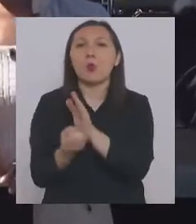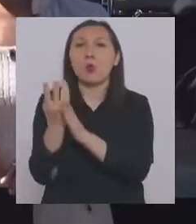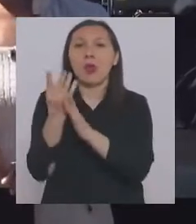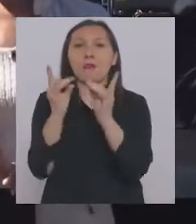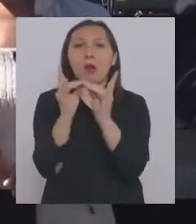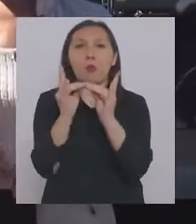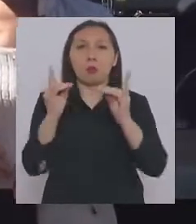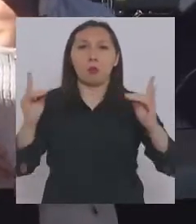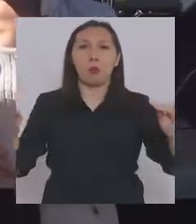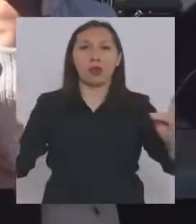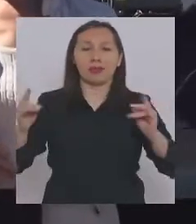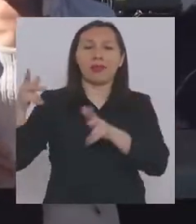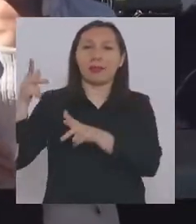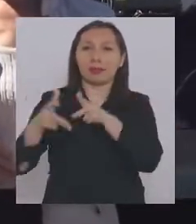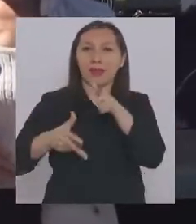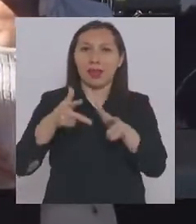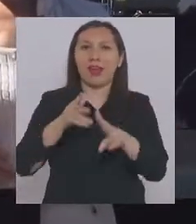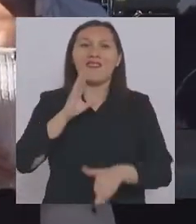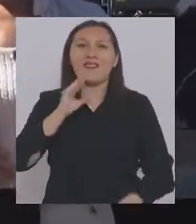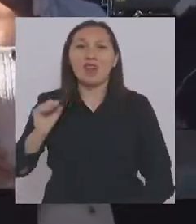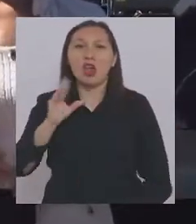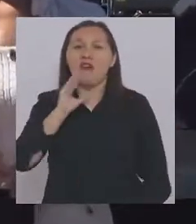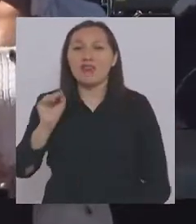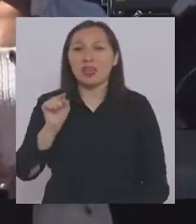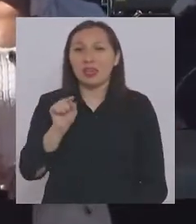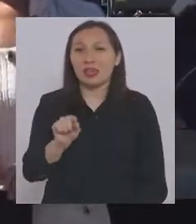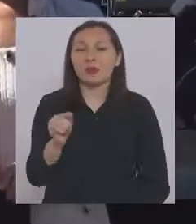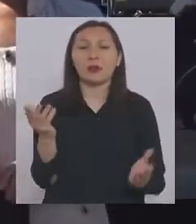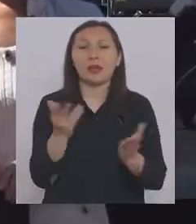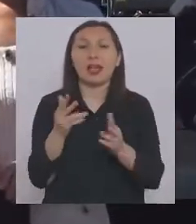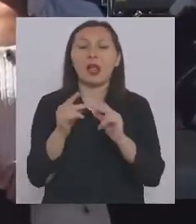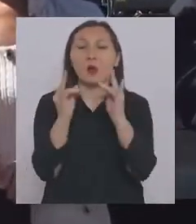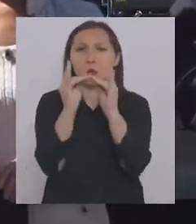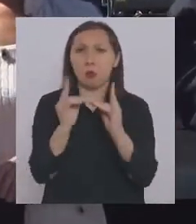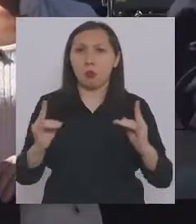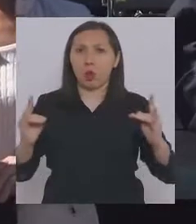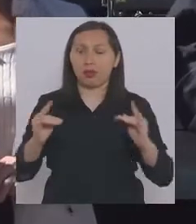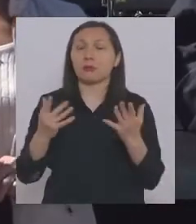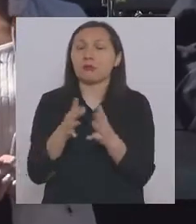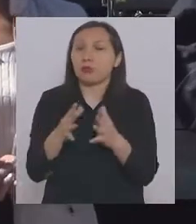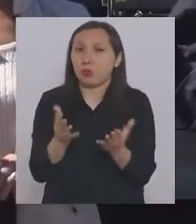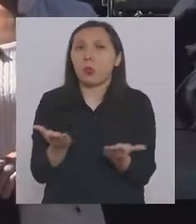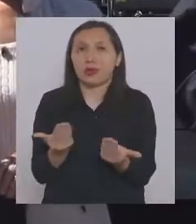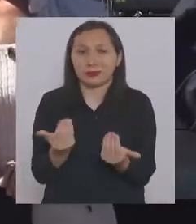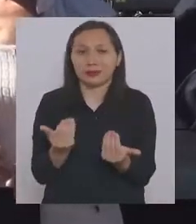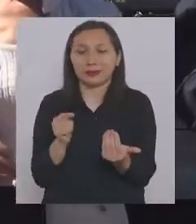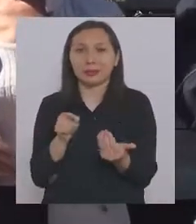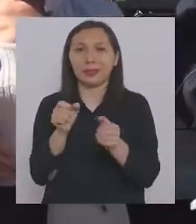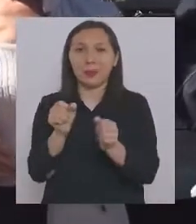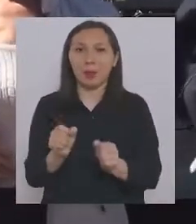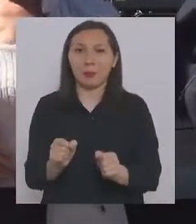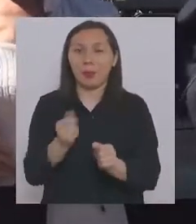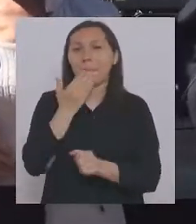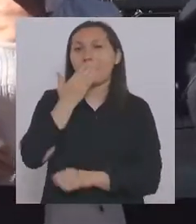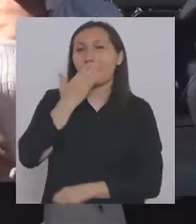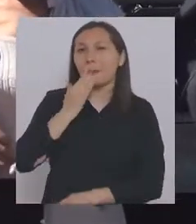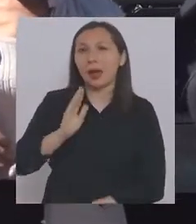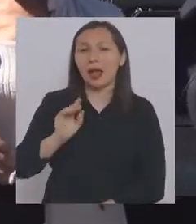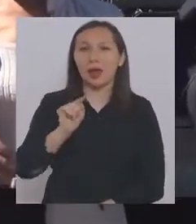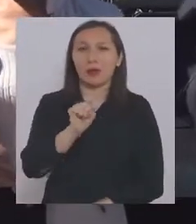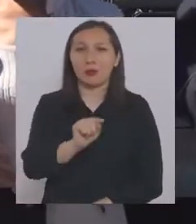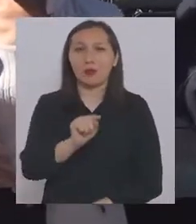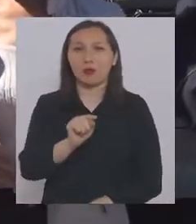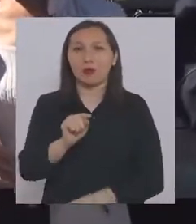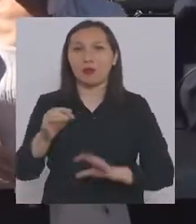puente ferroviario de Biobío, que es un puente muy necesario para poder mejorar